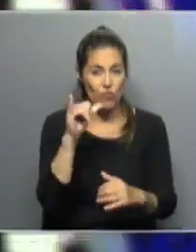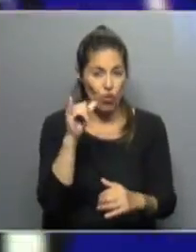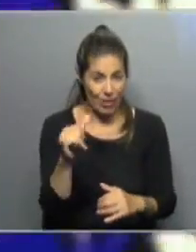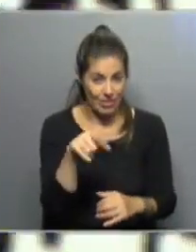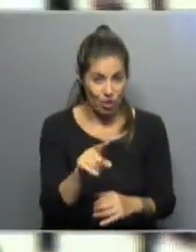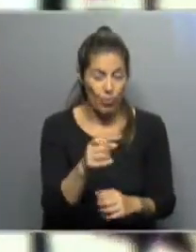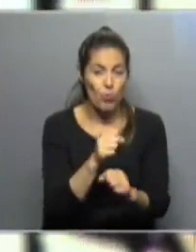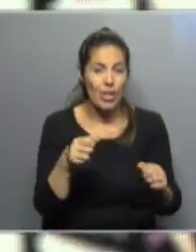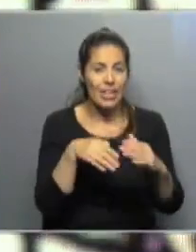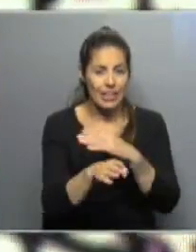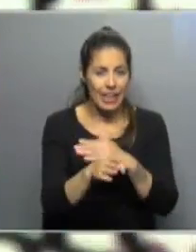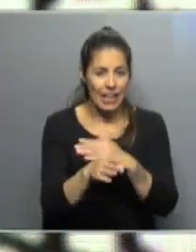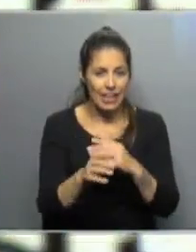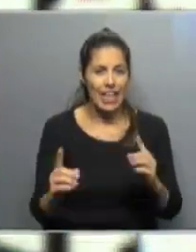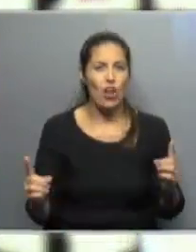pero pueden entrar a